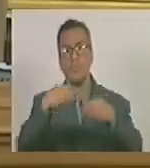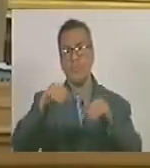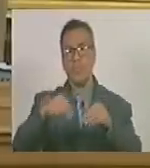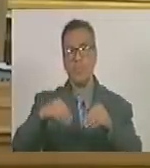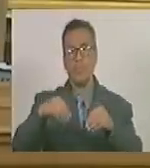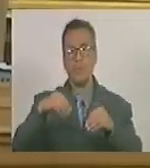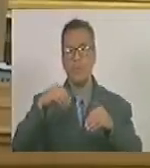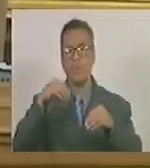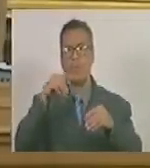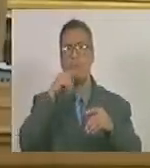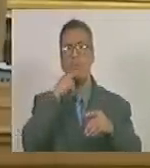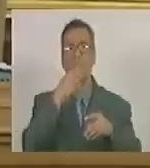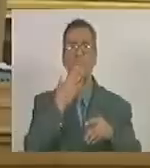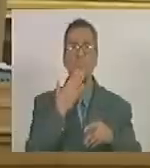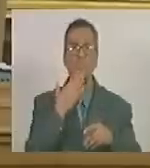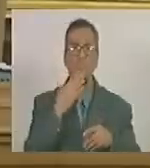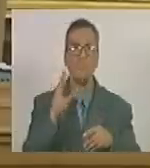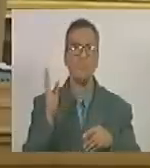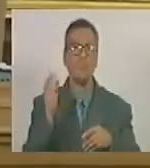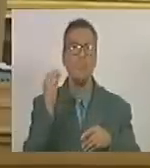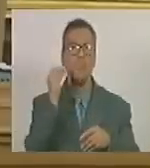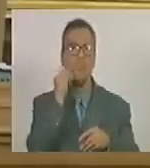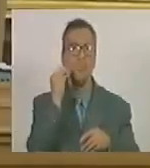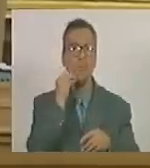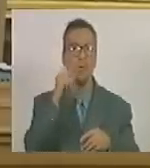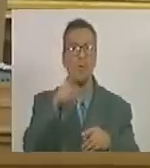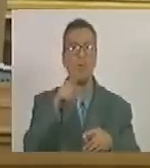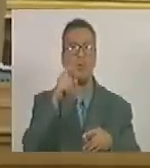tontos útiles en materia de